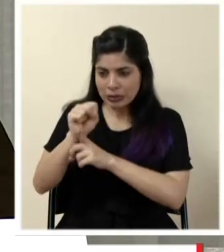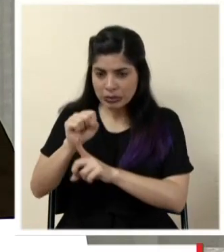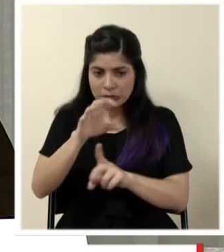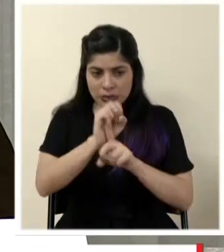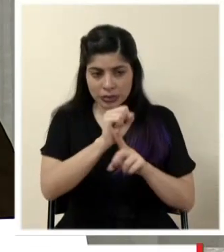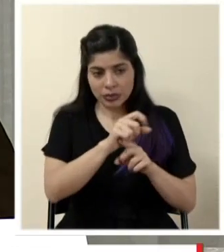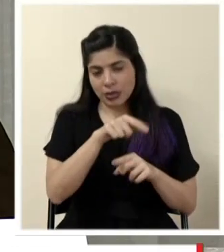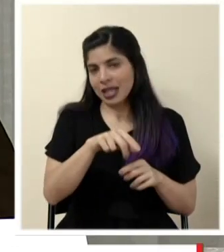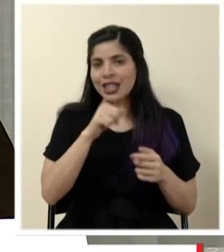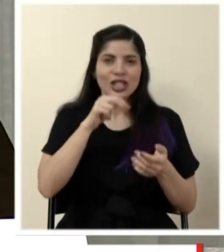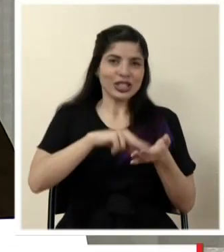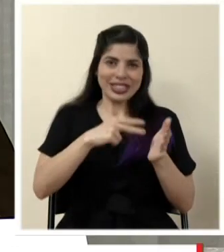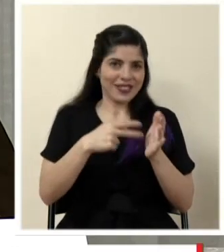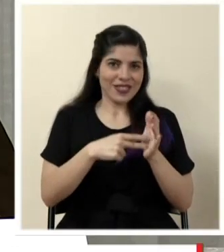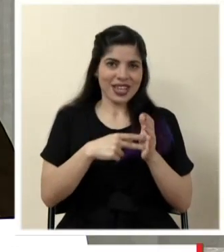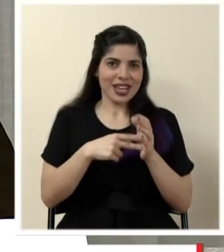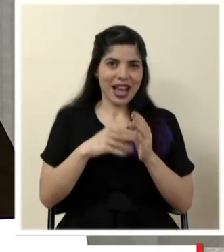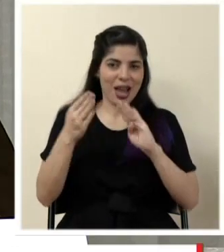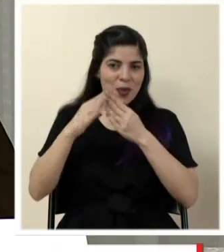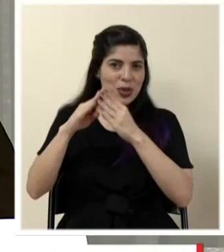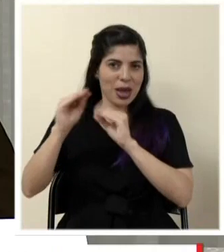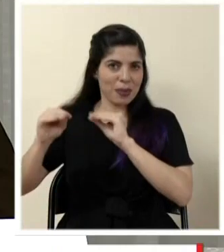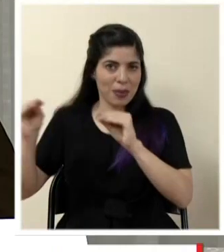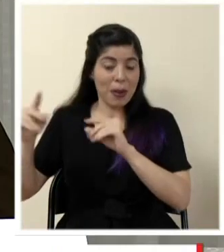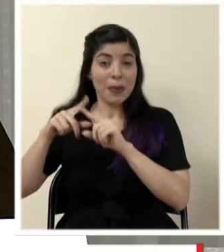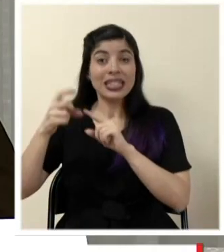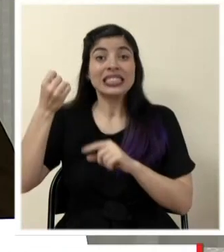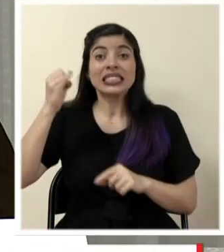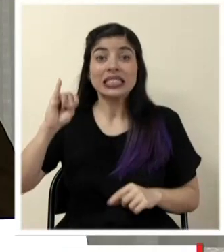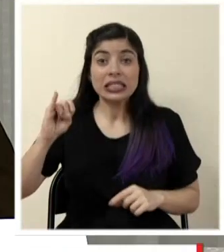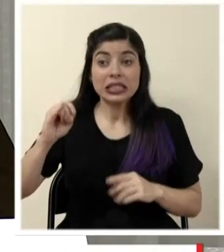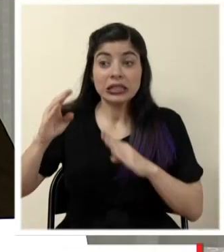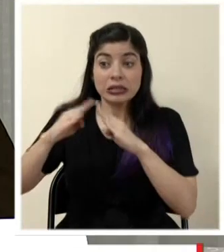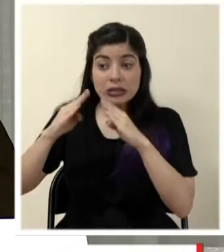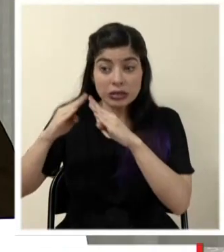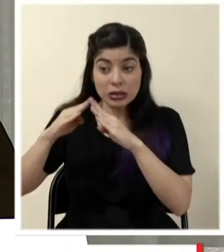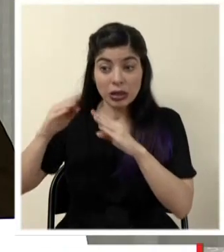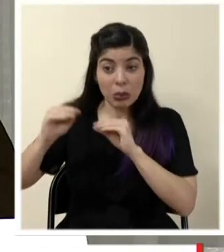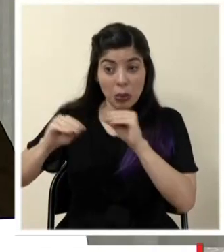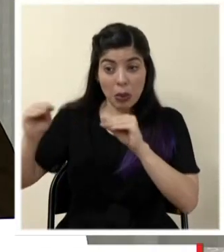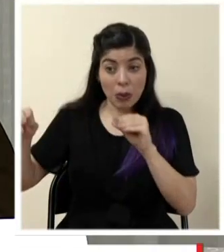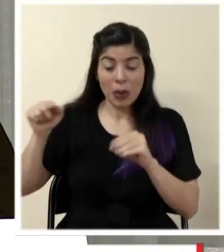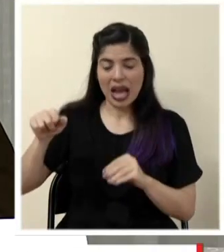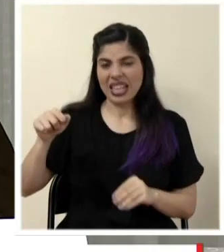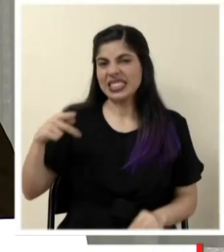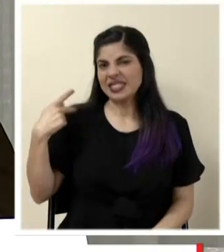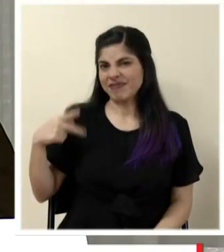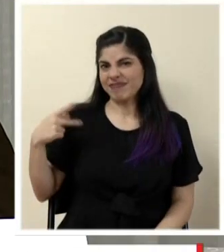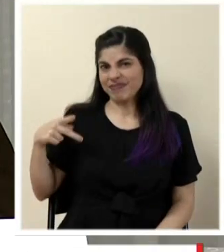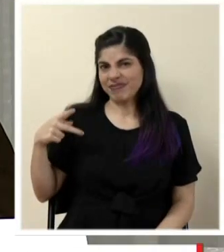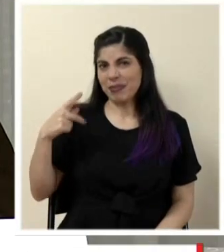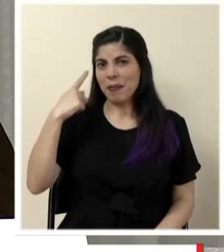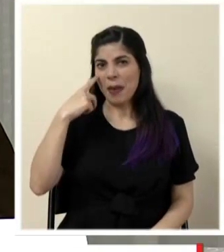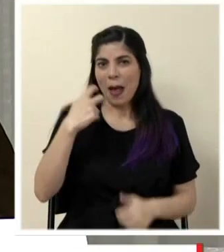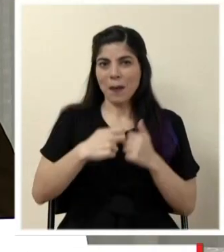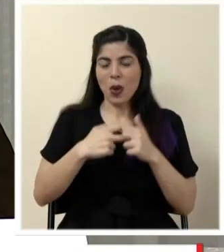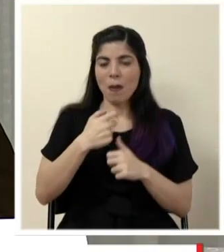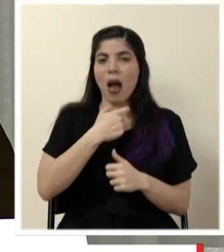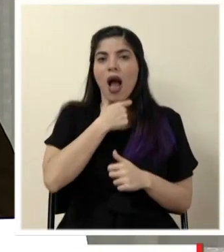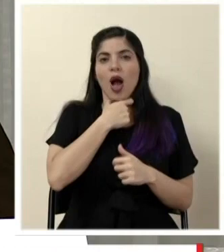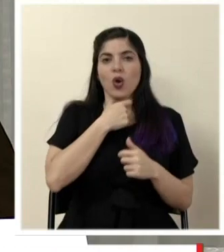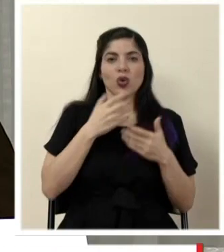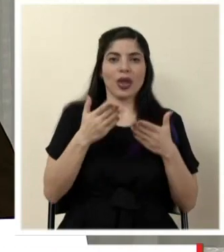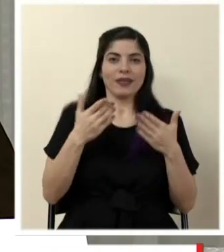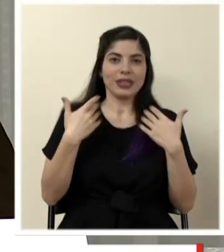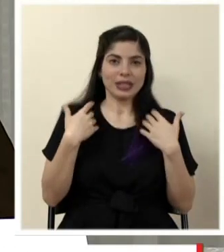tengamos transmisión comunitaria, pero la transmisión comunitaria sí es un escenario riesgoso para que se dé el problema de la saturación de los servicios